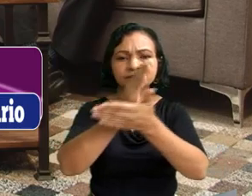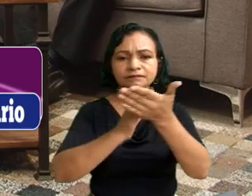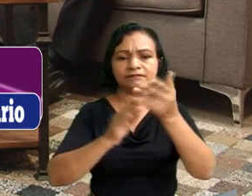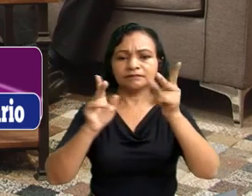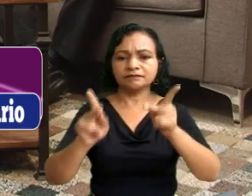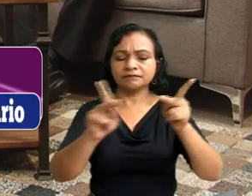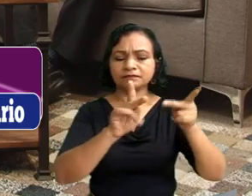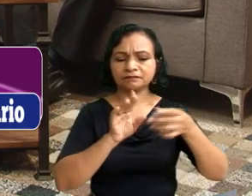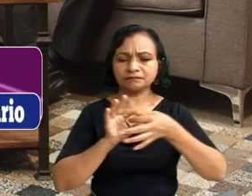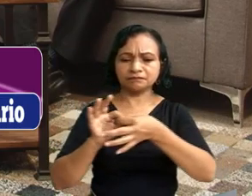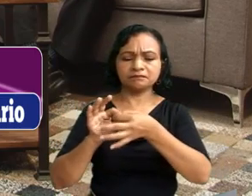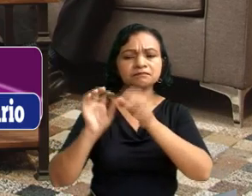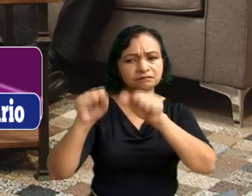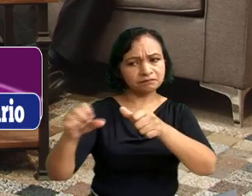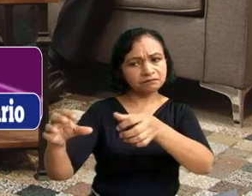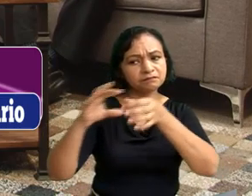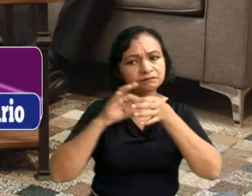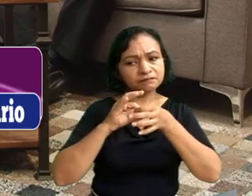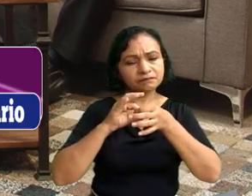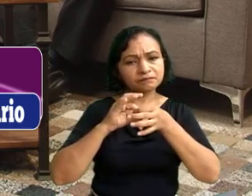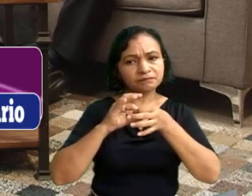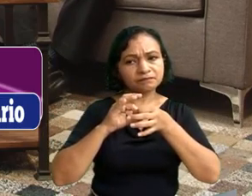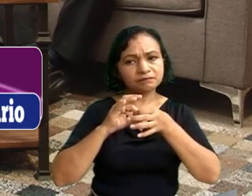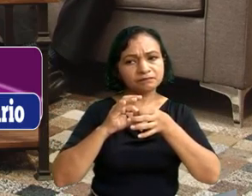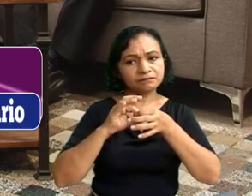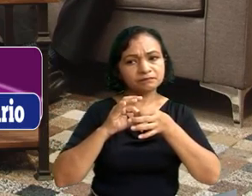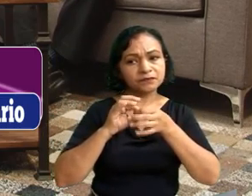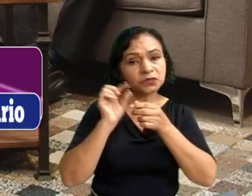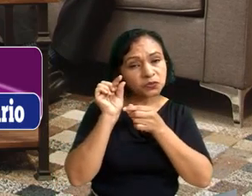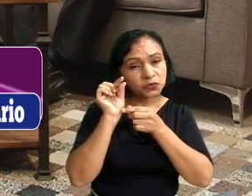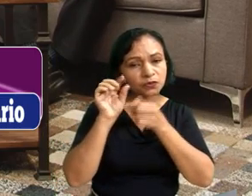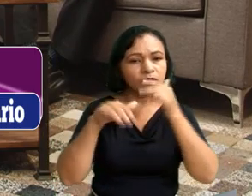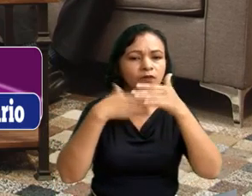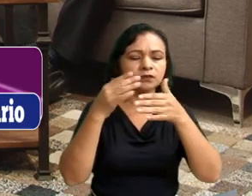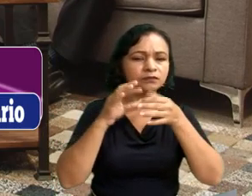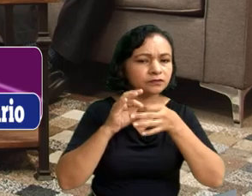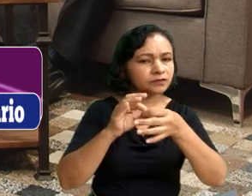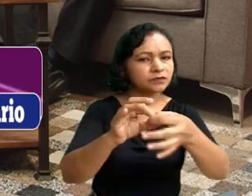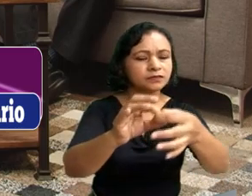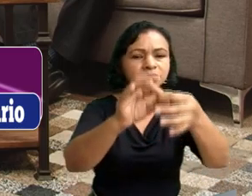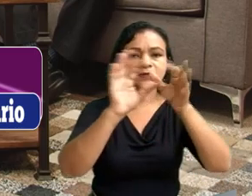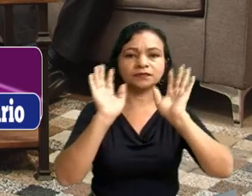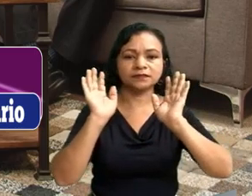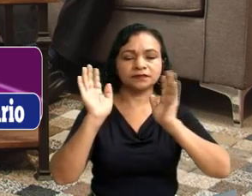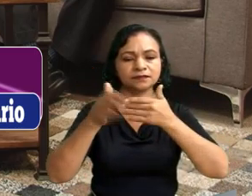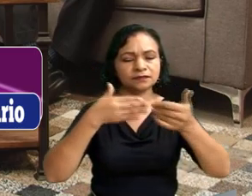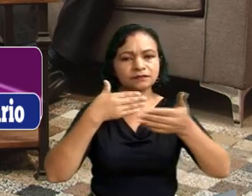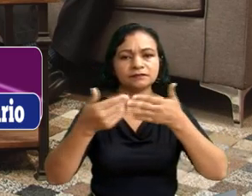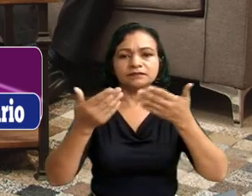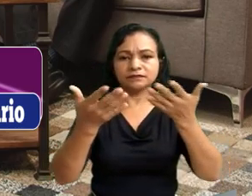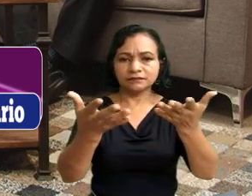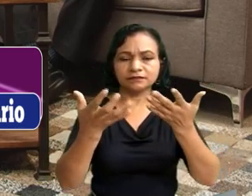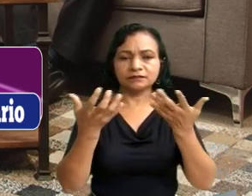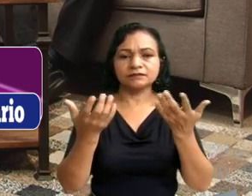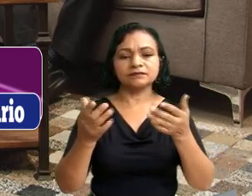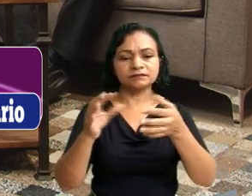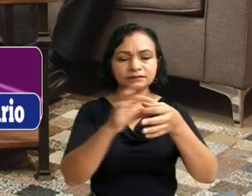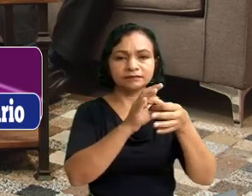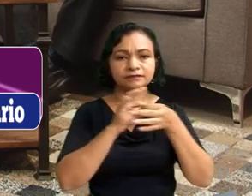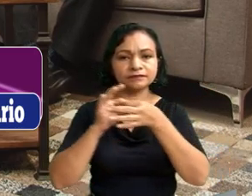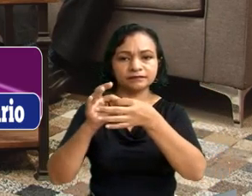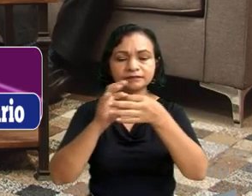nosotros algunos hasta el final otro un rap pero ese esa es la lógica de las alianzas